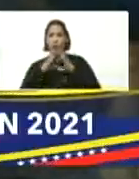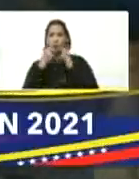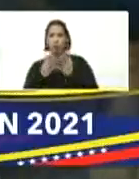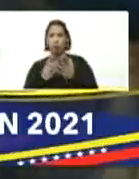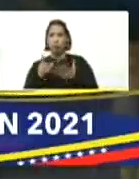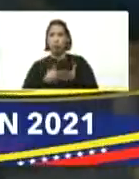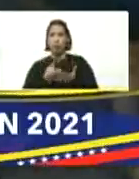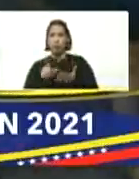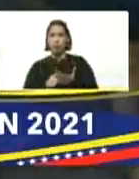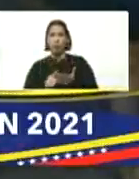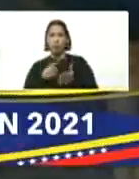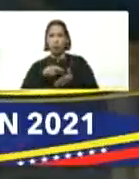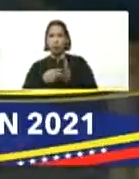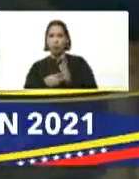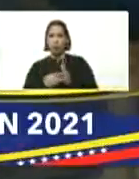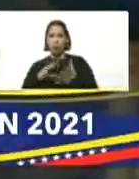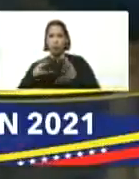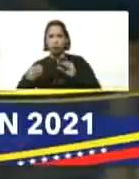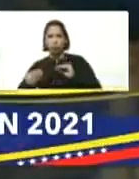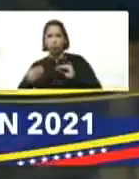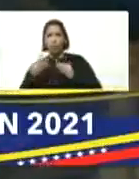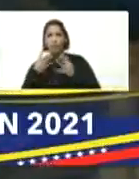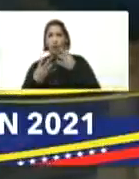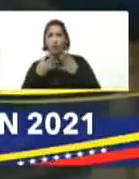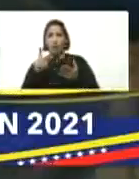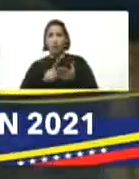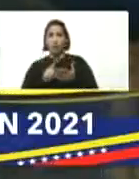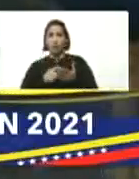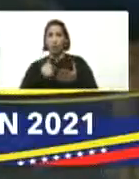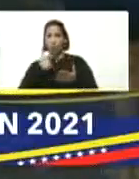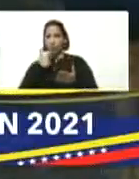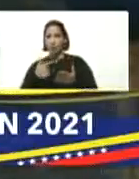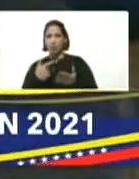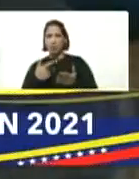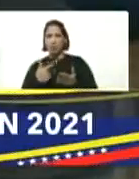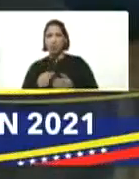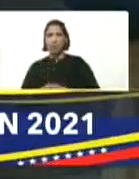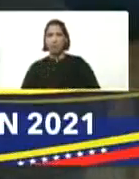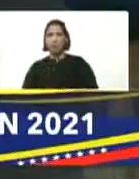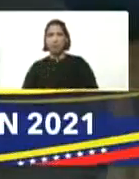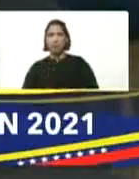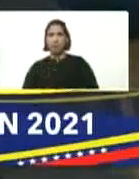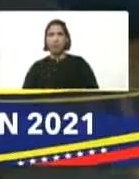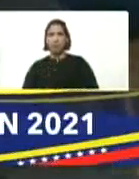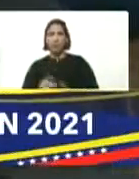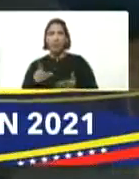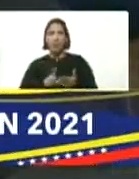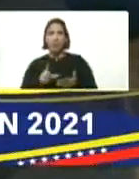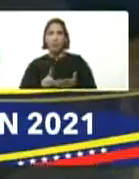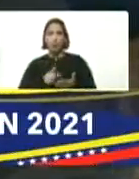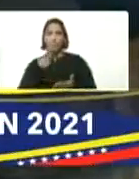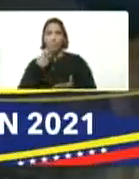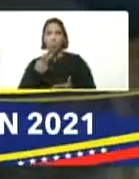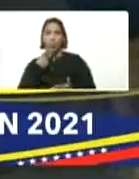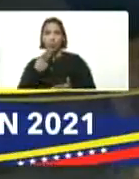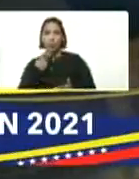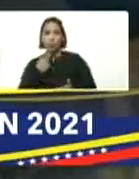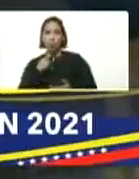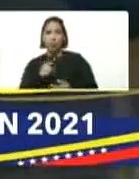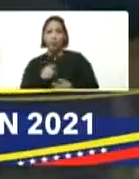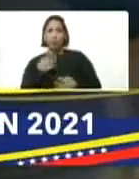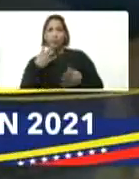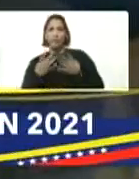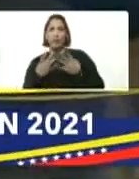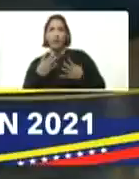sentido abstracto, sino ferias del libro, yo diría, calificándolo de libro político. Esta es una